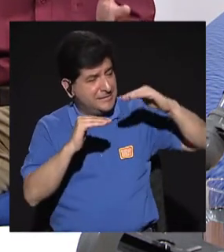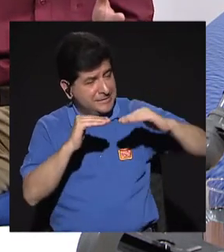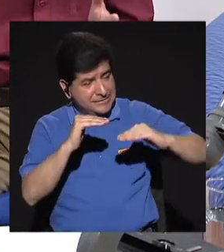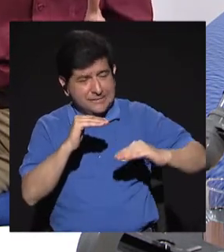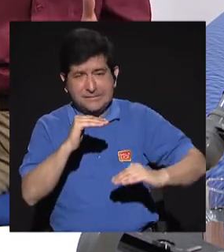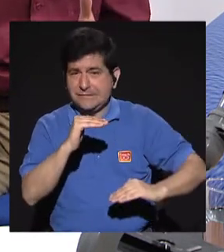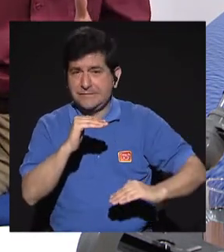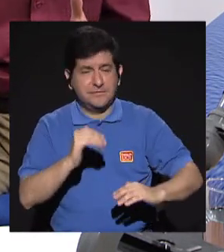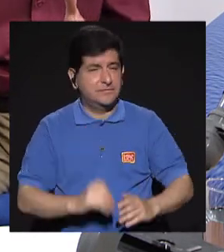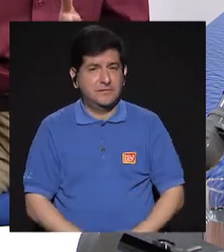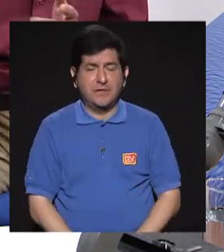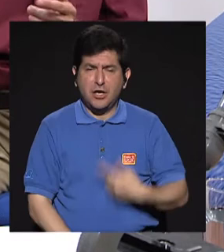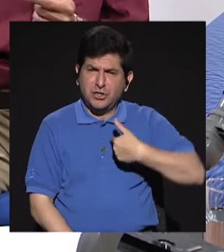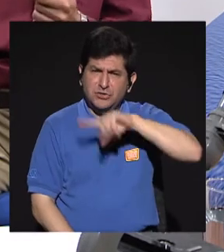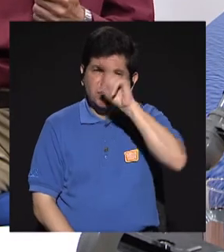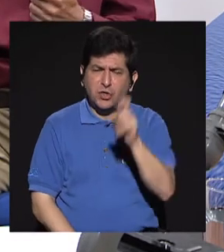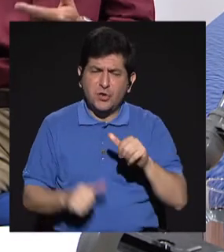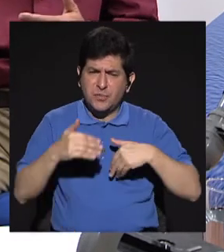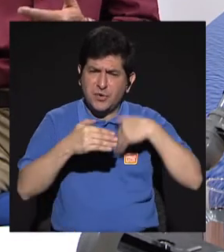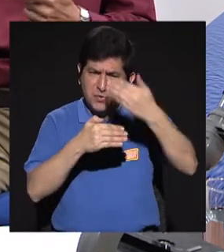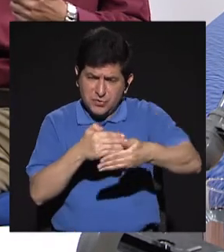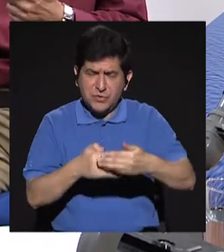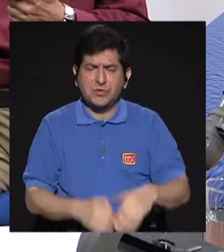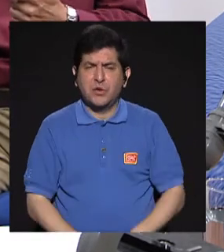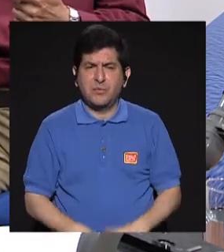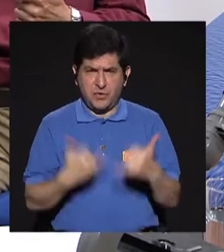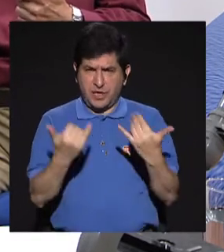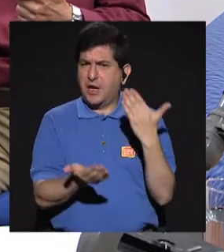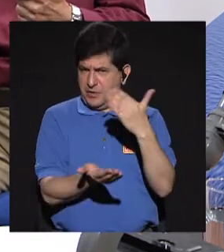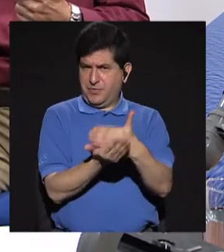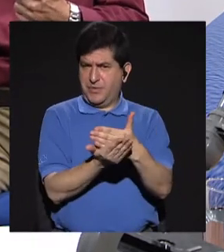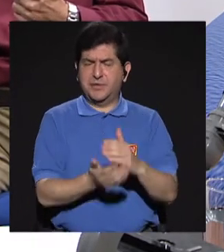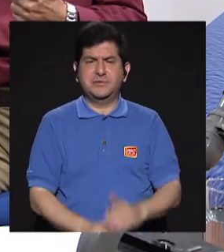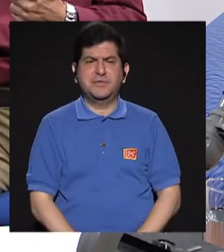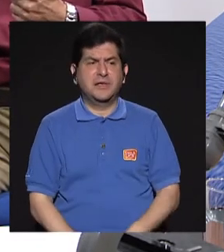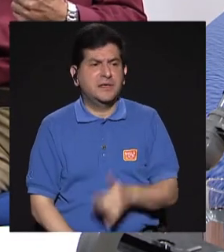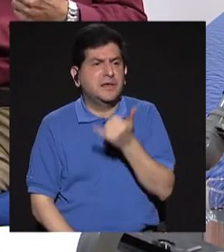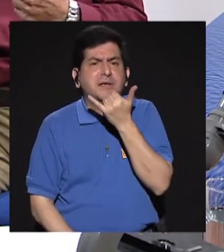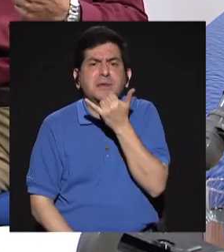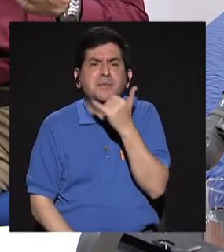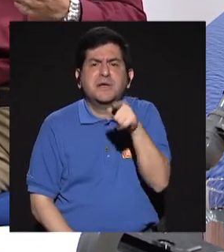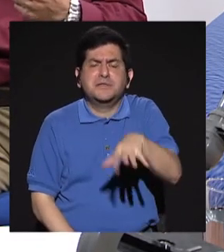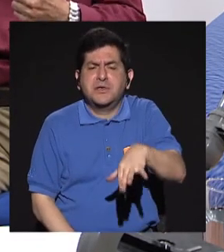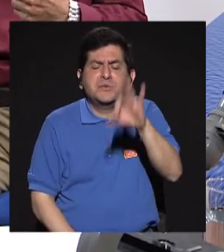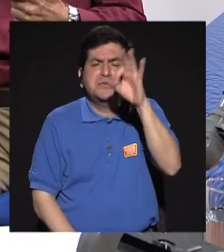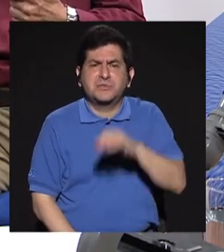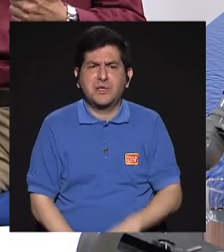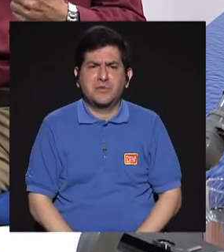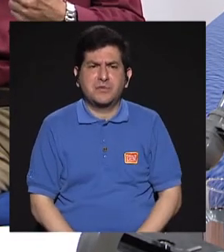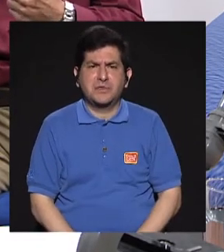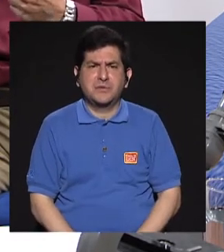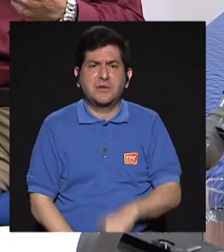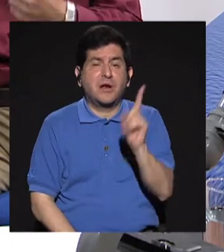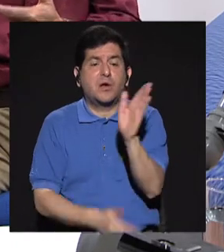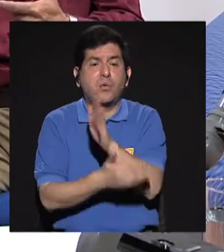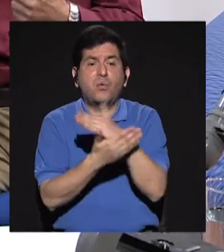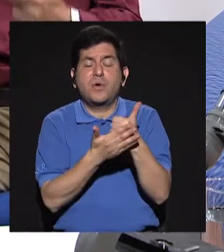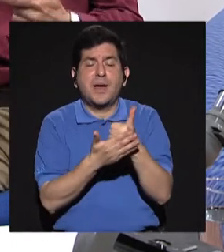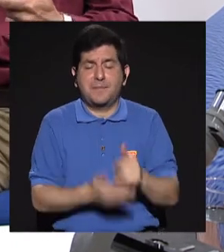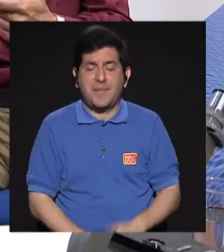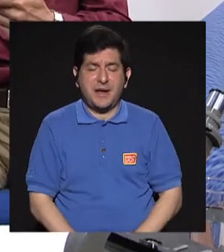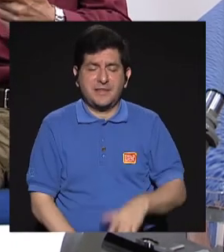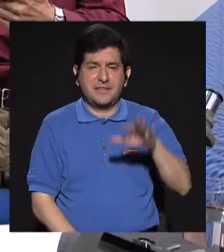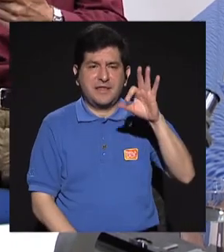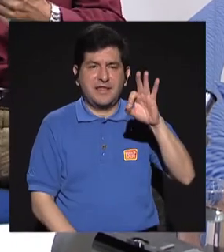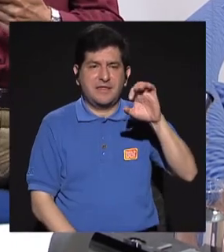completo en bajar entonces le voy a preguntar al siguiente segmento que tenemos que hacer una pausa y qué pasa si ustedes encuentran una piel